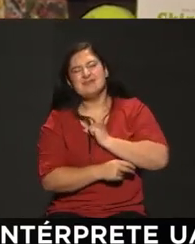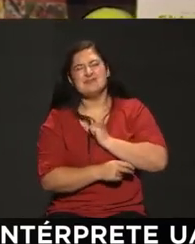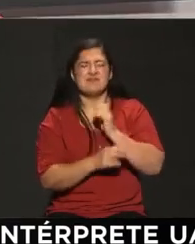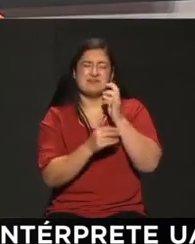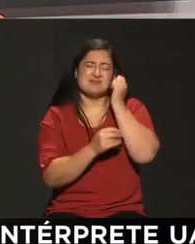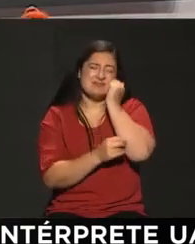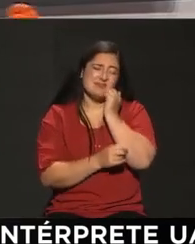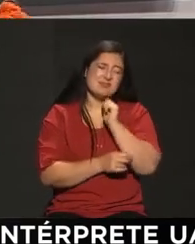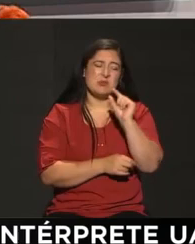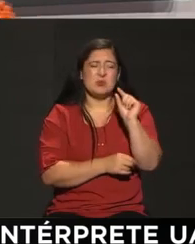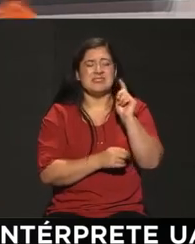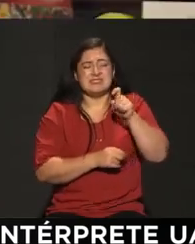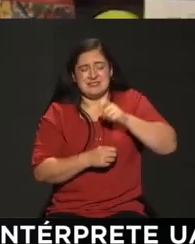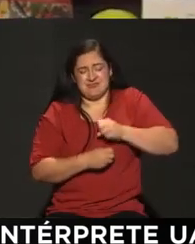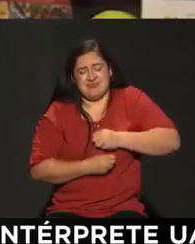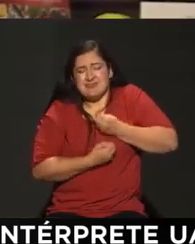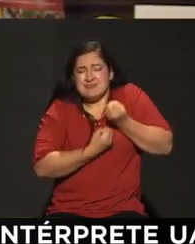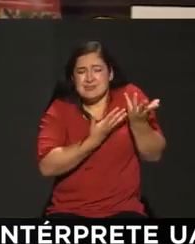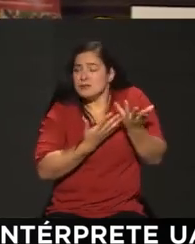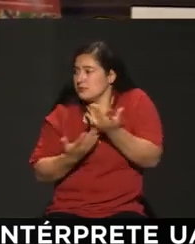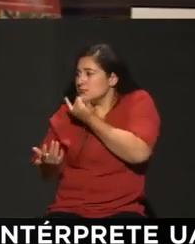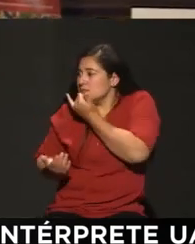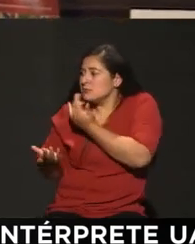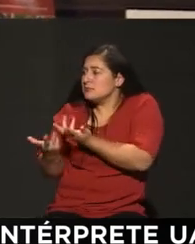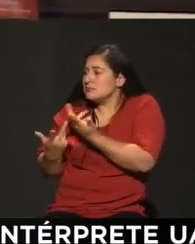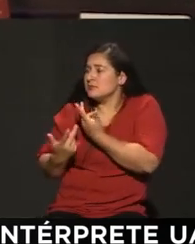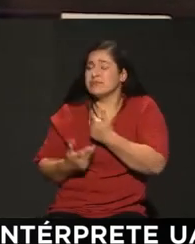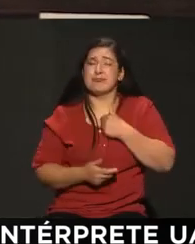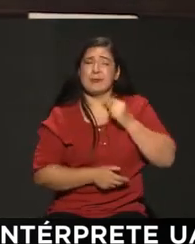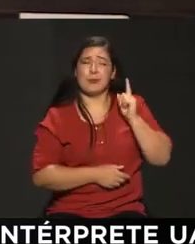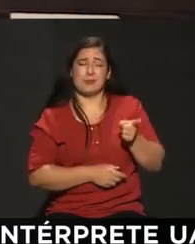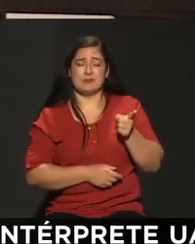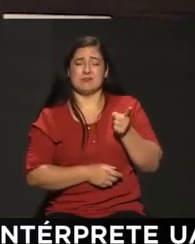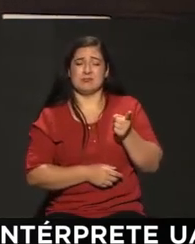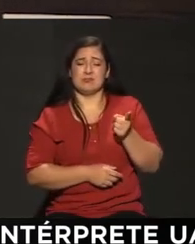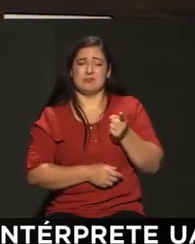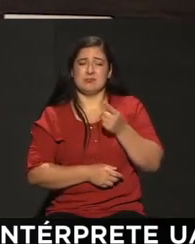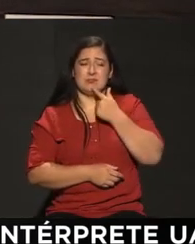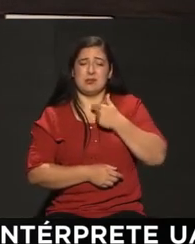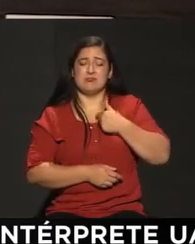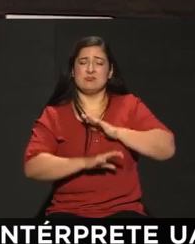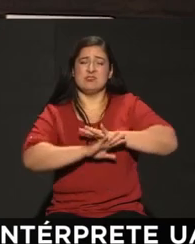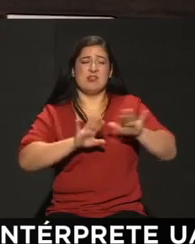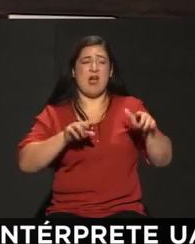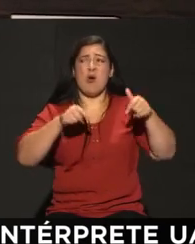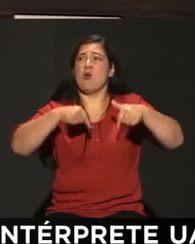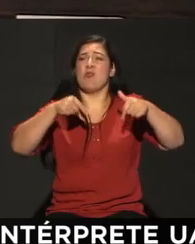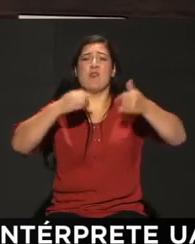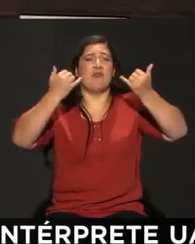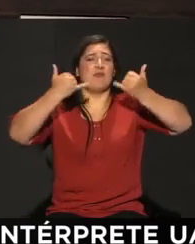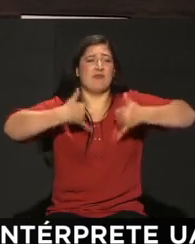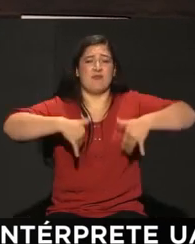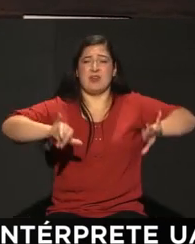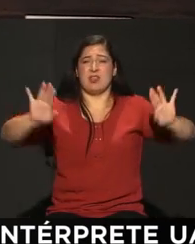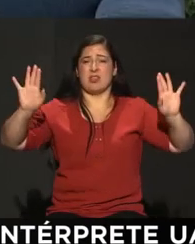Pero yo quiero expresar algo que tengo acá, sí. ¿Por qué? Cuéntame. Porque me dicen que... Adiós, que nos vamos.